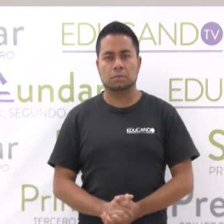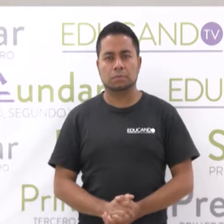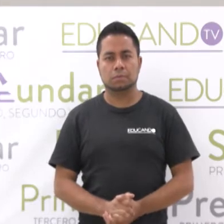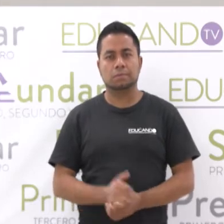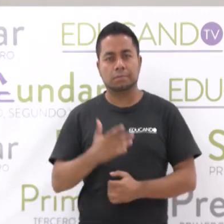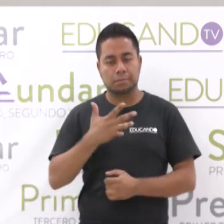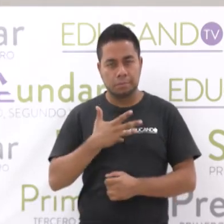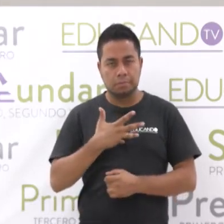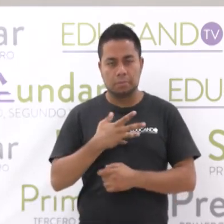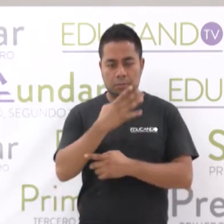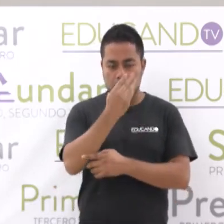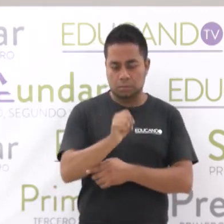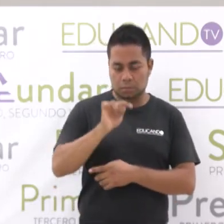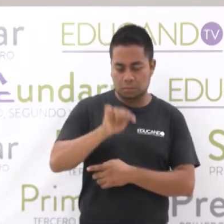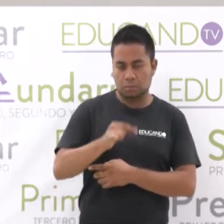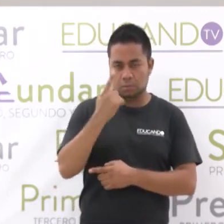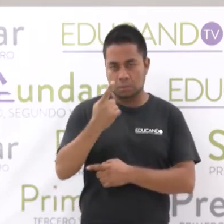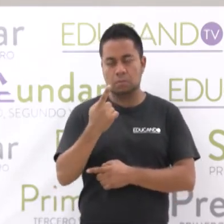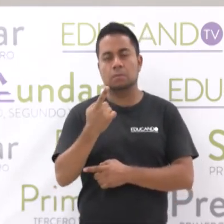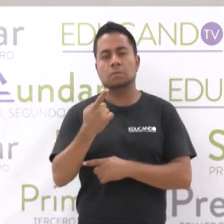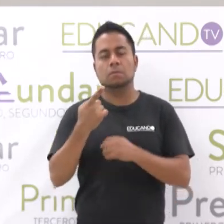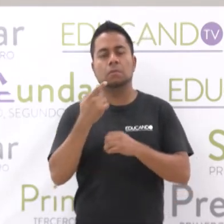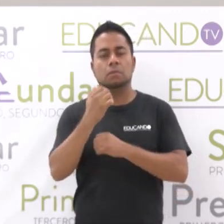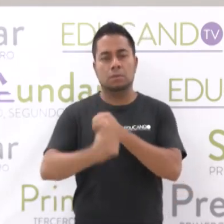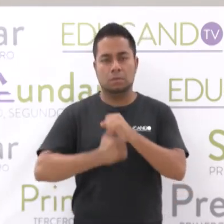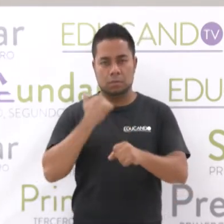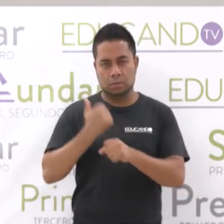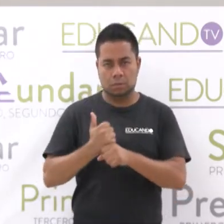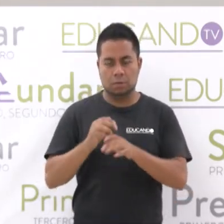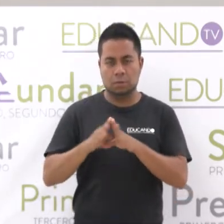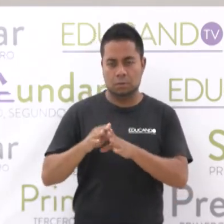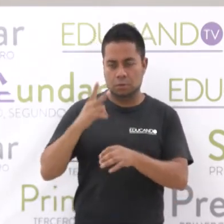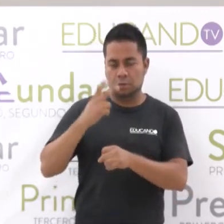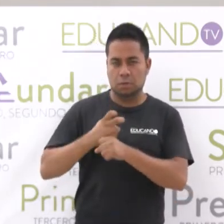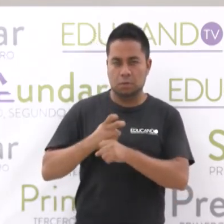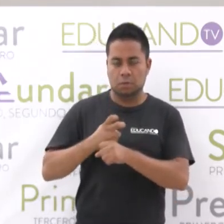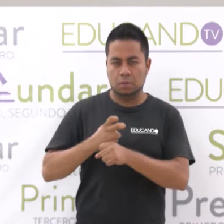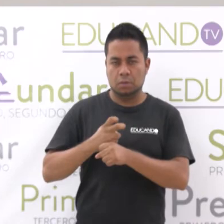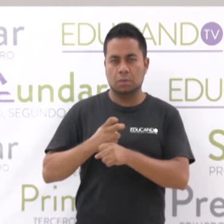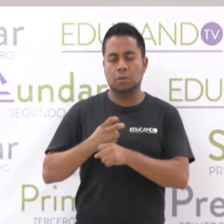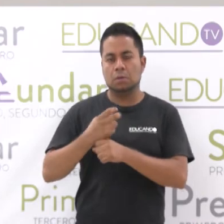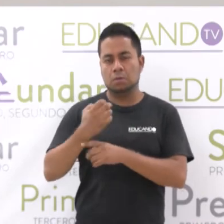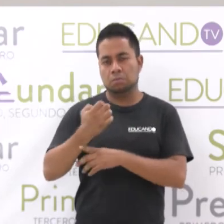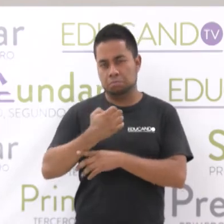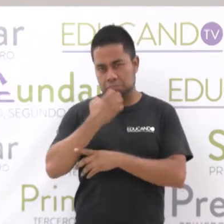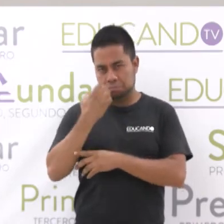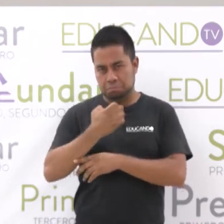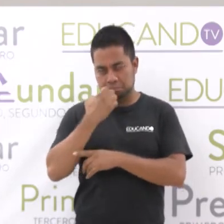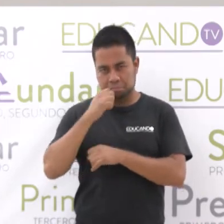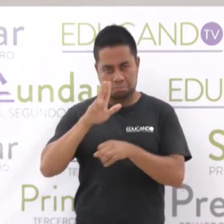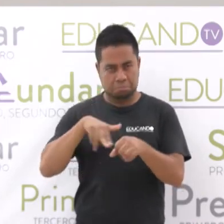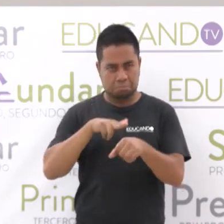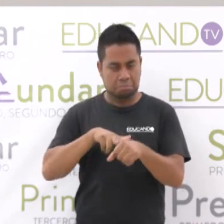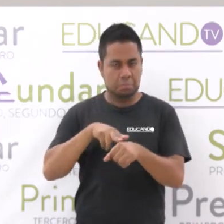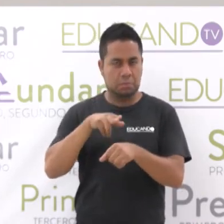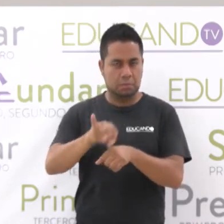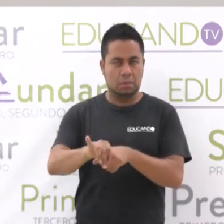tienen 9.1 grados de segundo año de escolaridad en promedio,